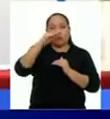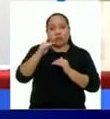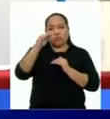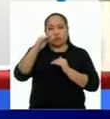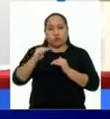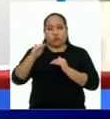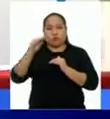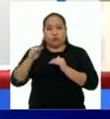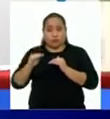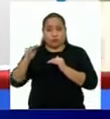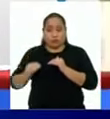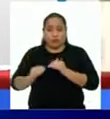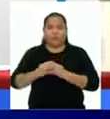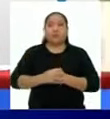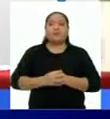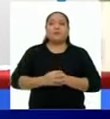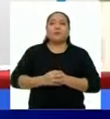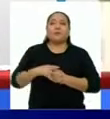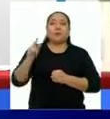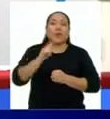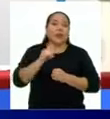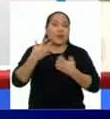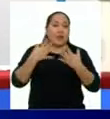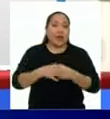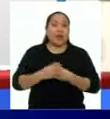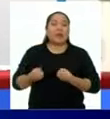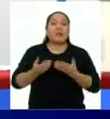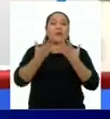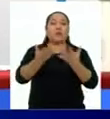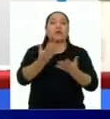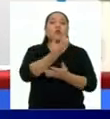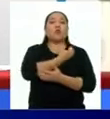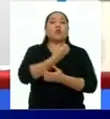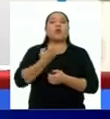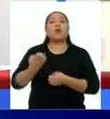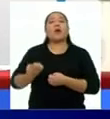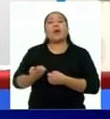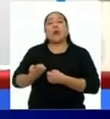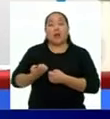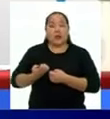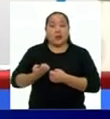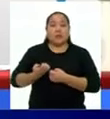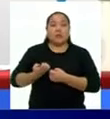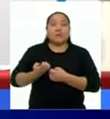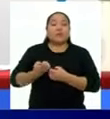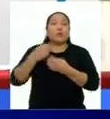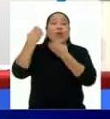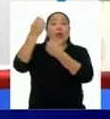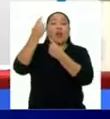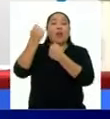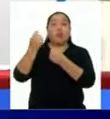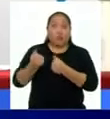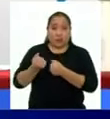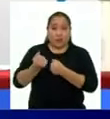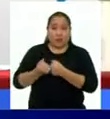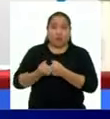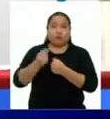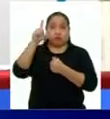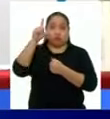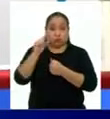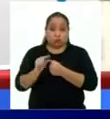de tal manera que dejemos una economía para el siguiente gobierno con las arcas